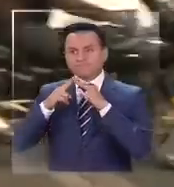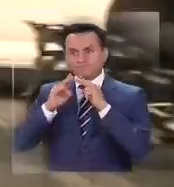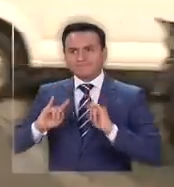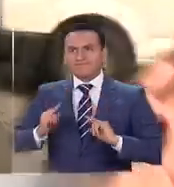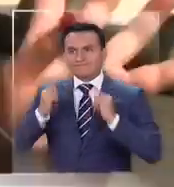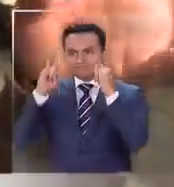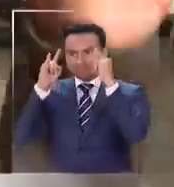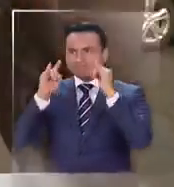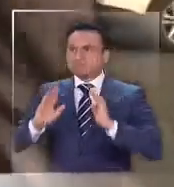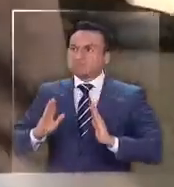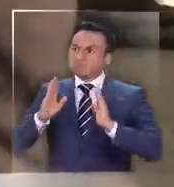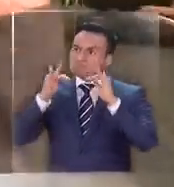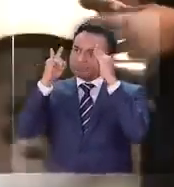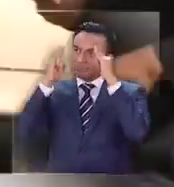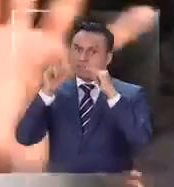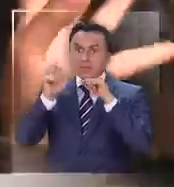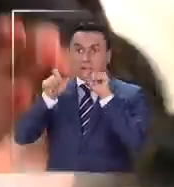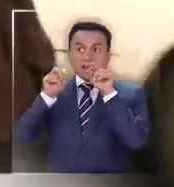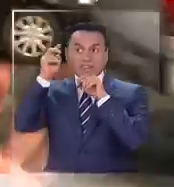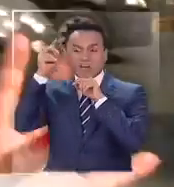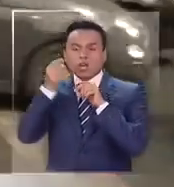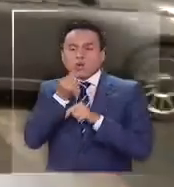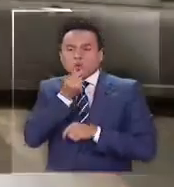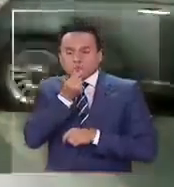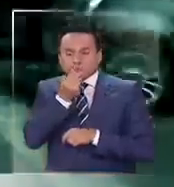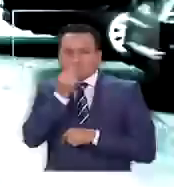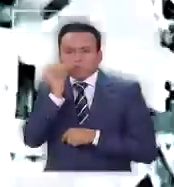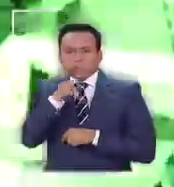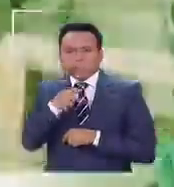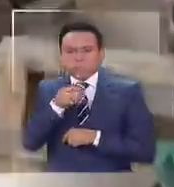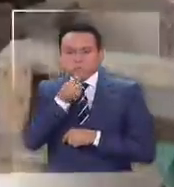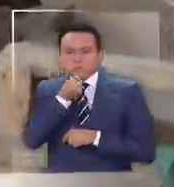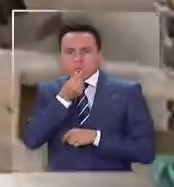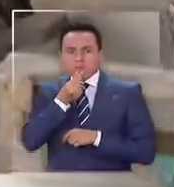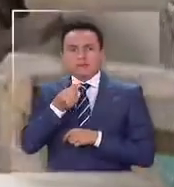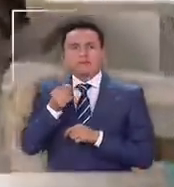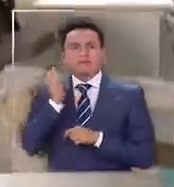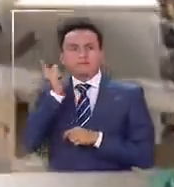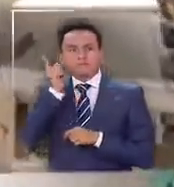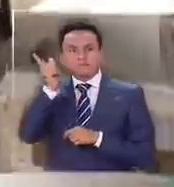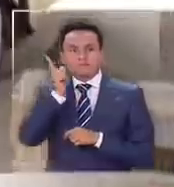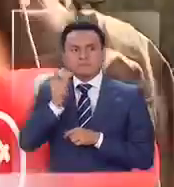construcciones, los chicos de arriba tiran besos, piropos.